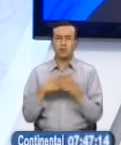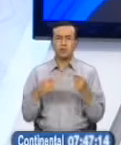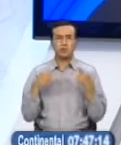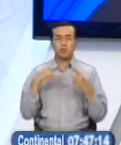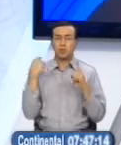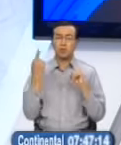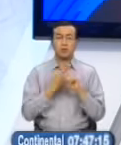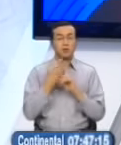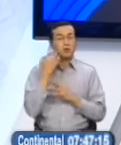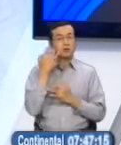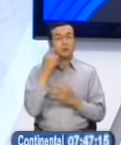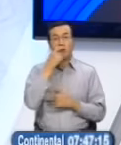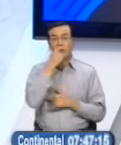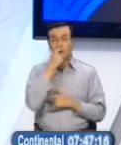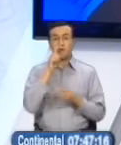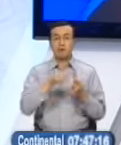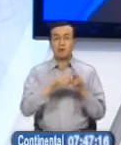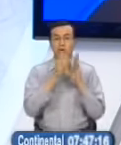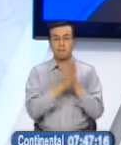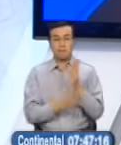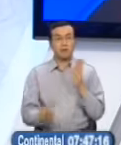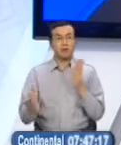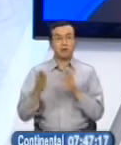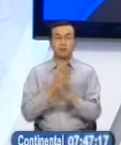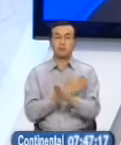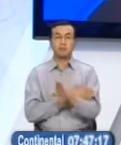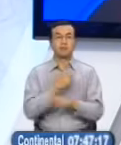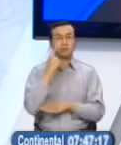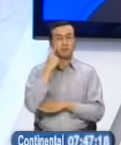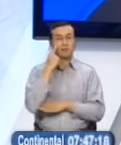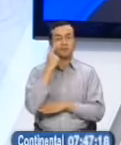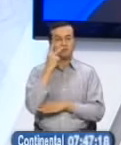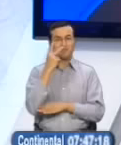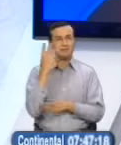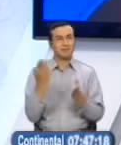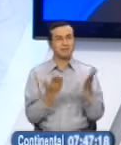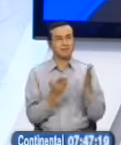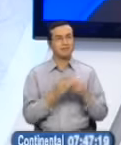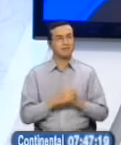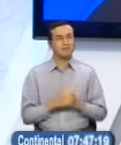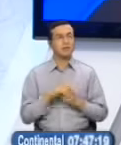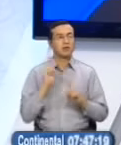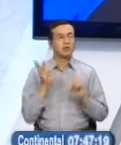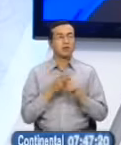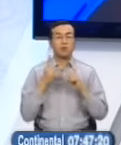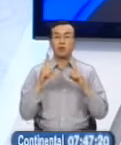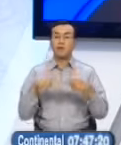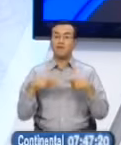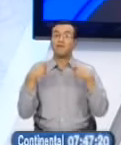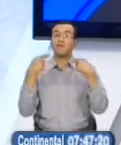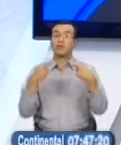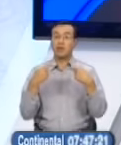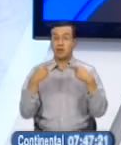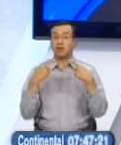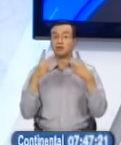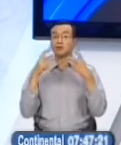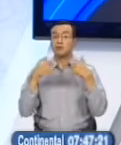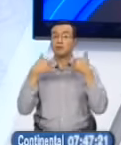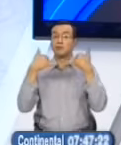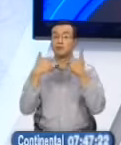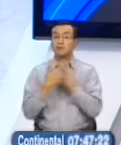simplemente esperamos el pitazo inicial. Y aquí está la previa en una nota que la preparó Soledad Rodríguez de la segunda gran final de la Copa Libertadores de